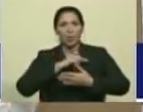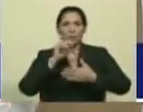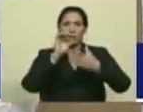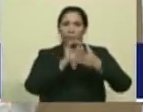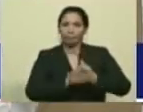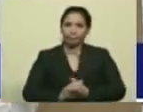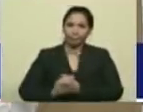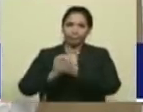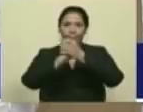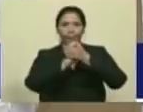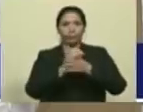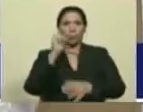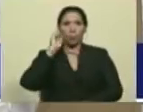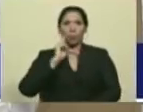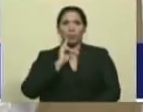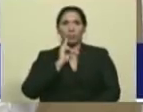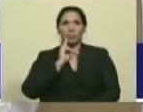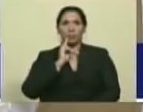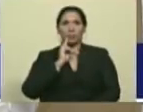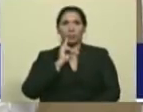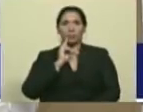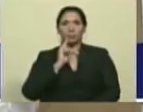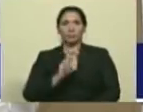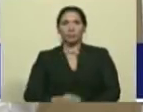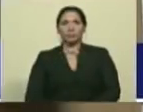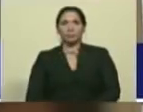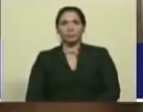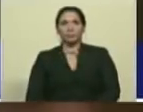Bolivariana Unitaria.